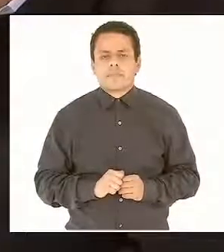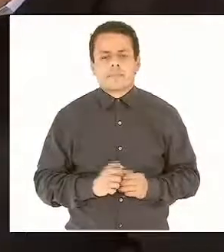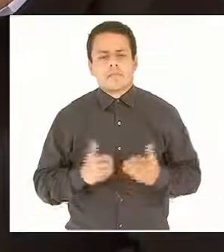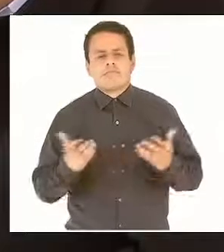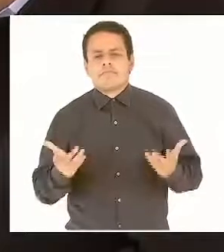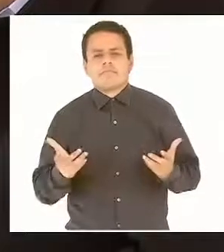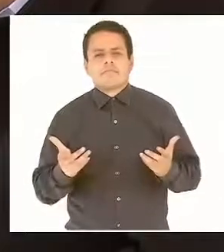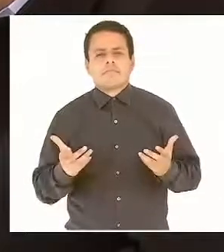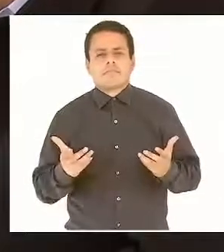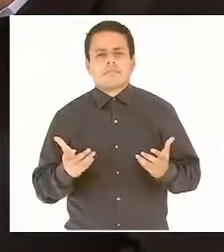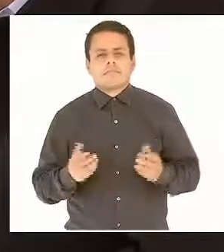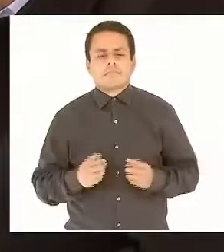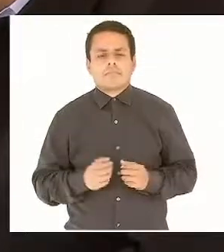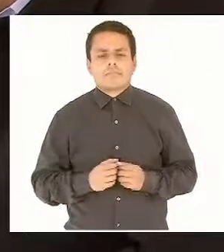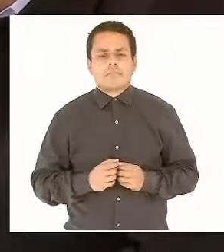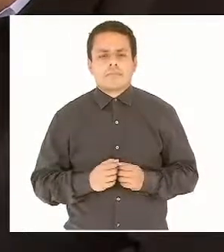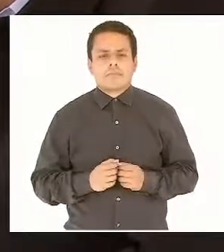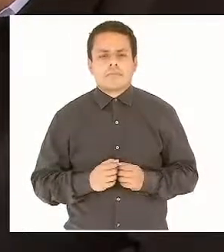se